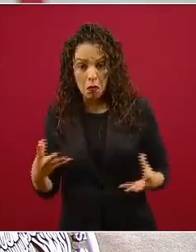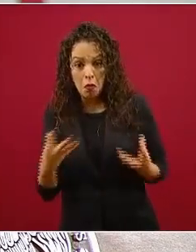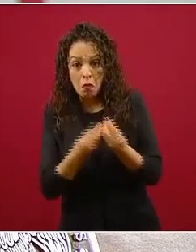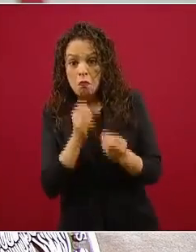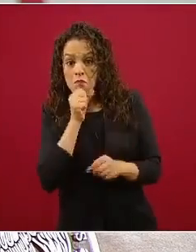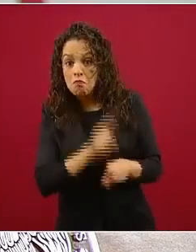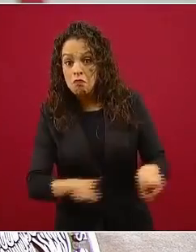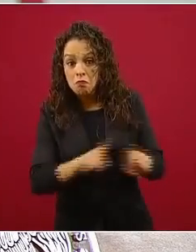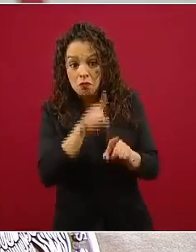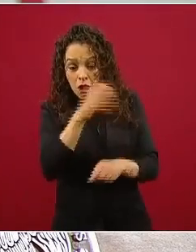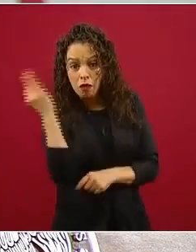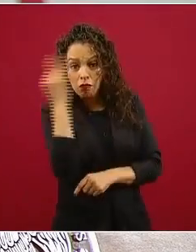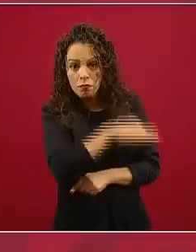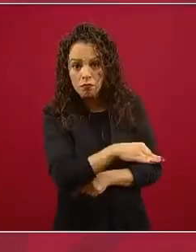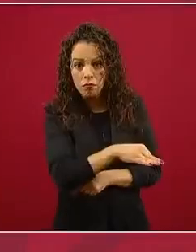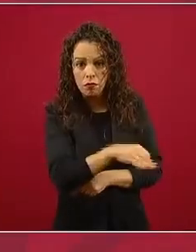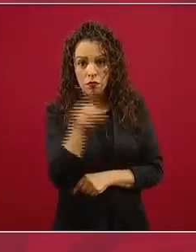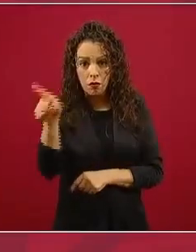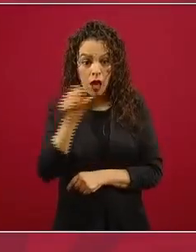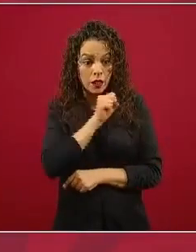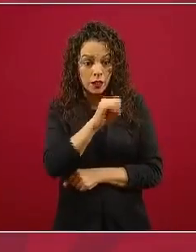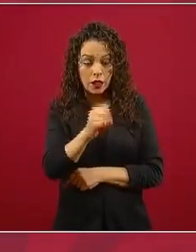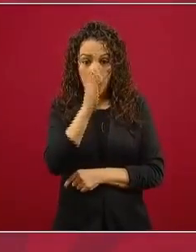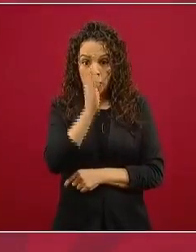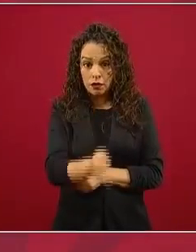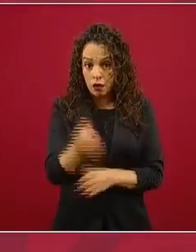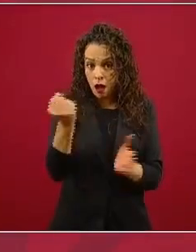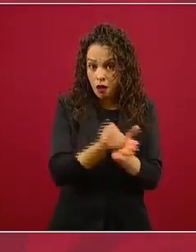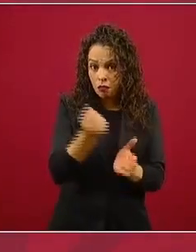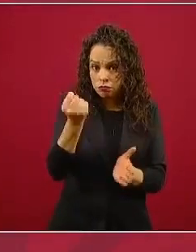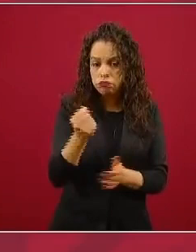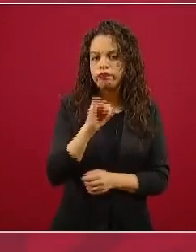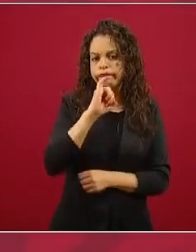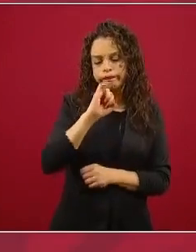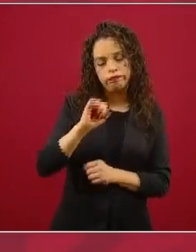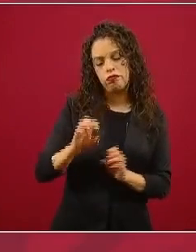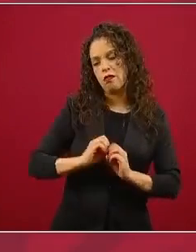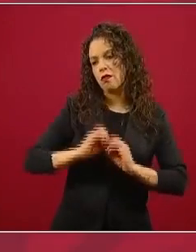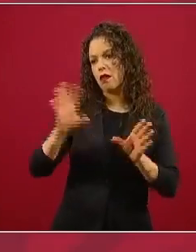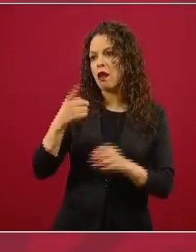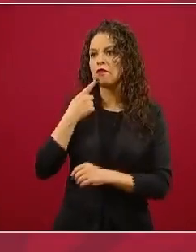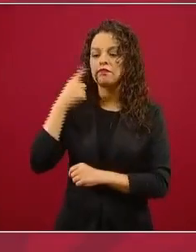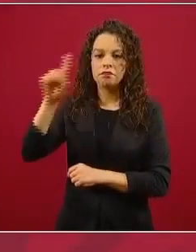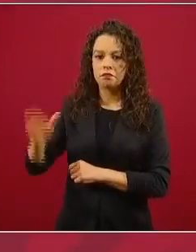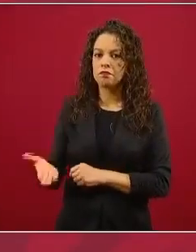tipo de fraude. Entonces, lo que queremos es